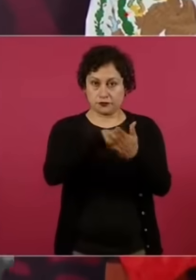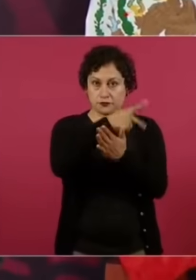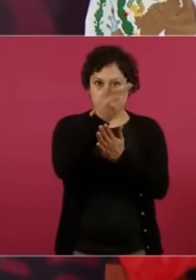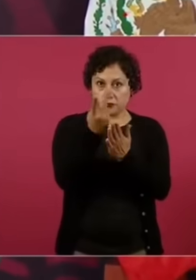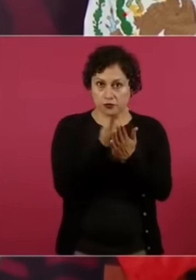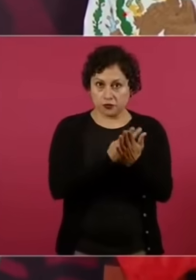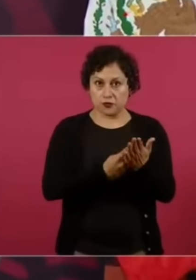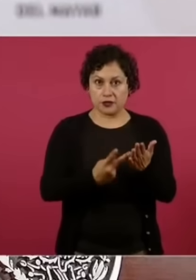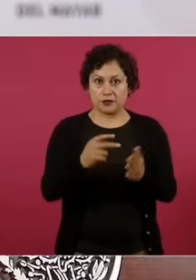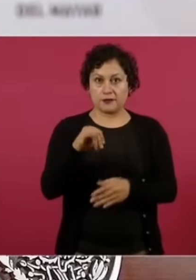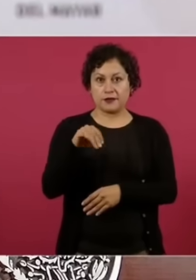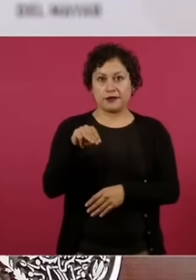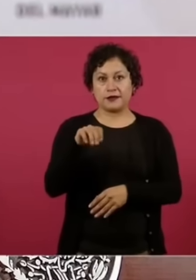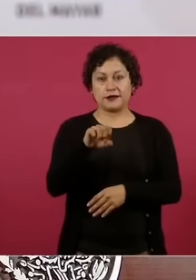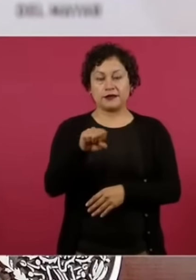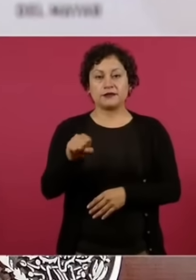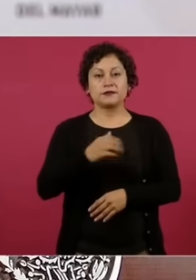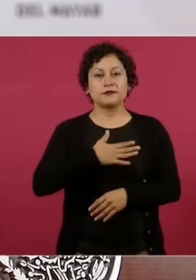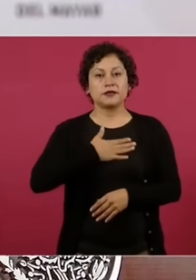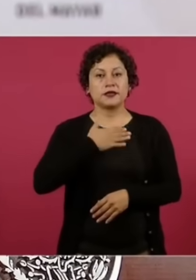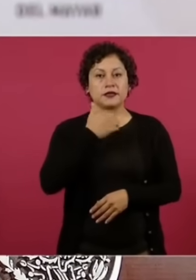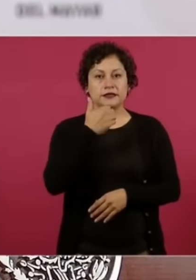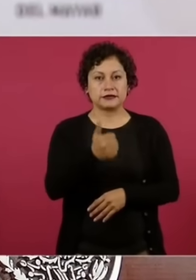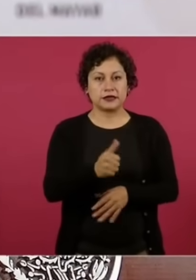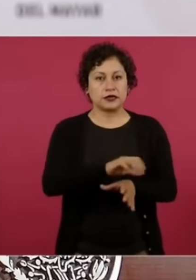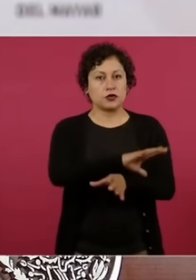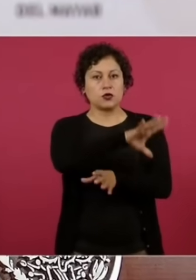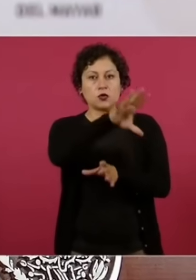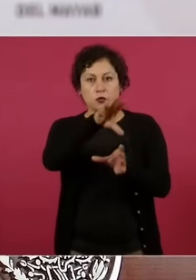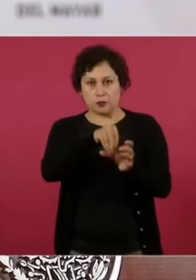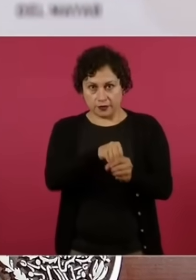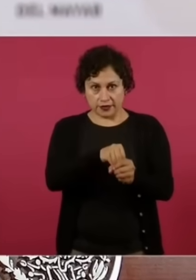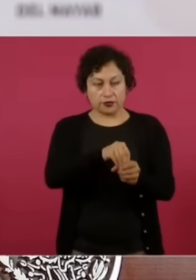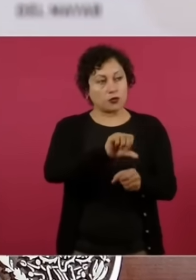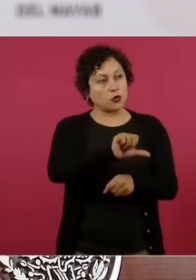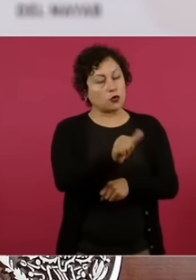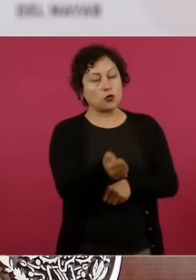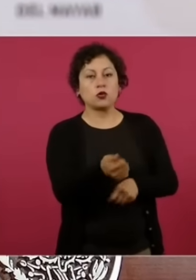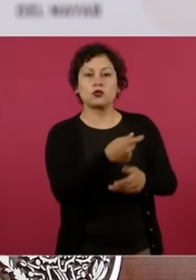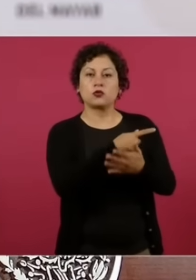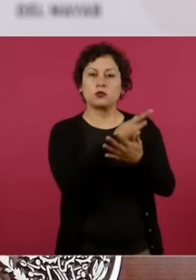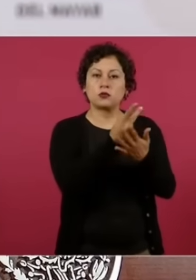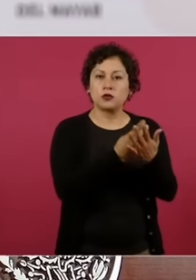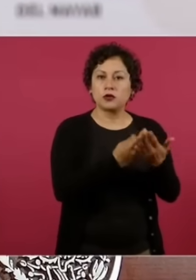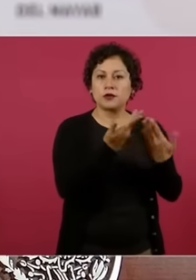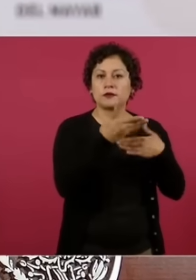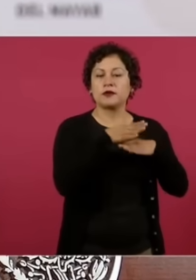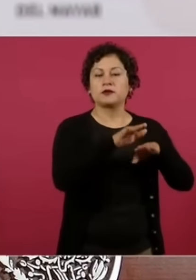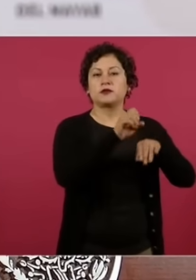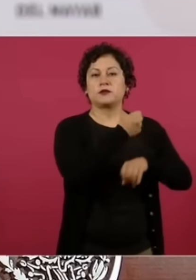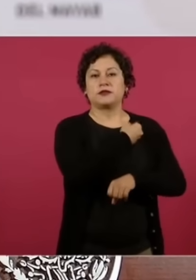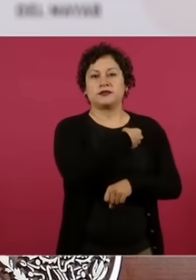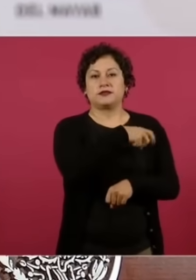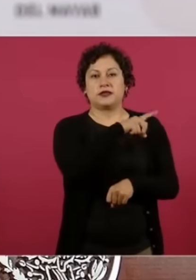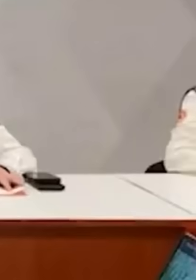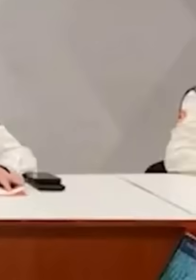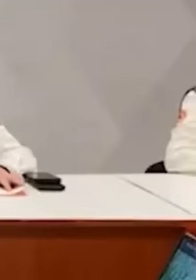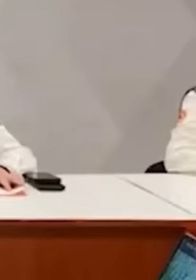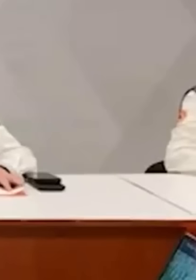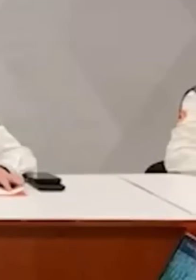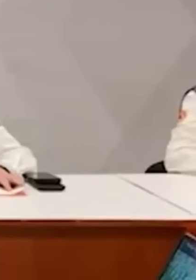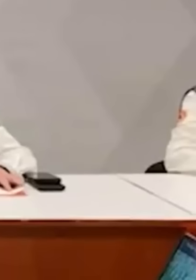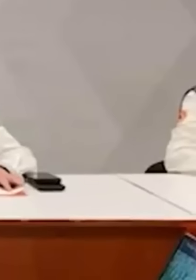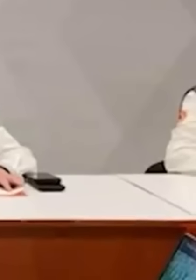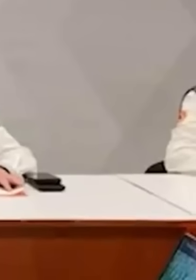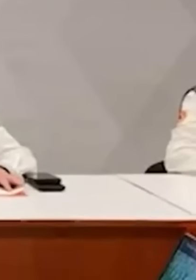Costa Chica, varios municipios han quedado incomunicados y sin energía eléctrica, incluidos Copala, Markelia, San Marcos y Ometepec en